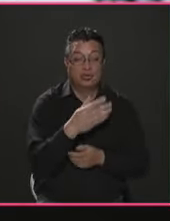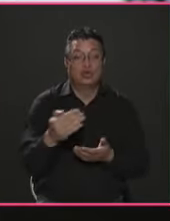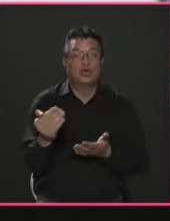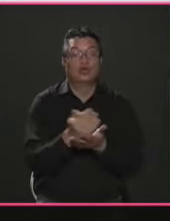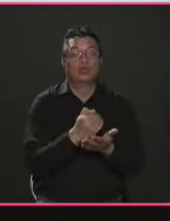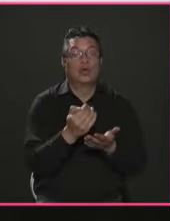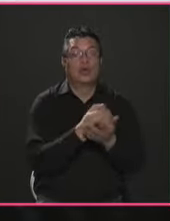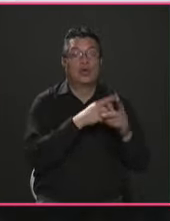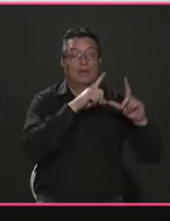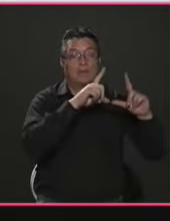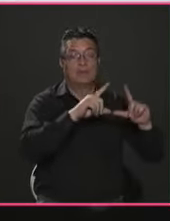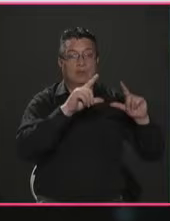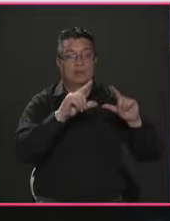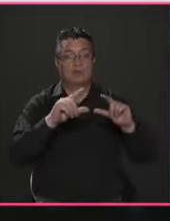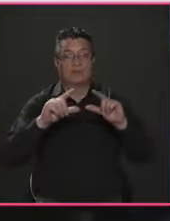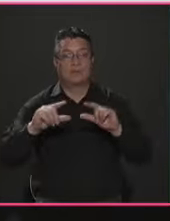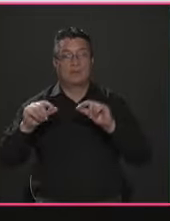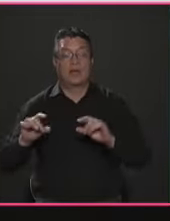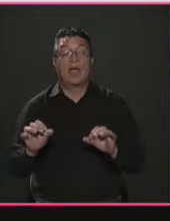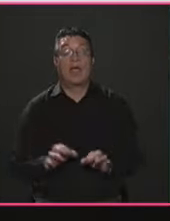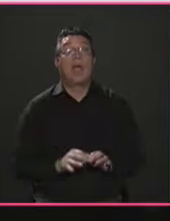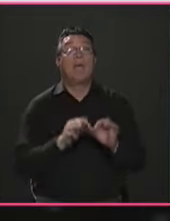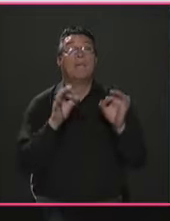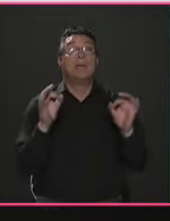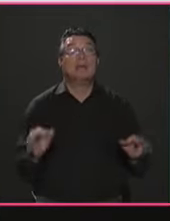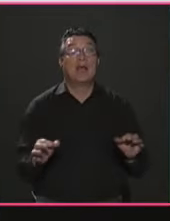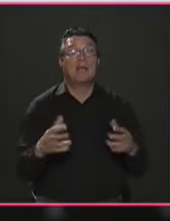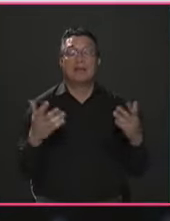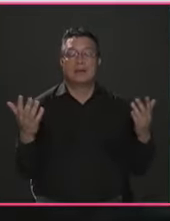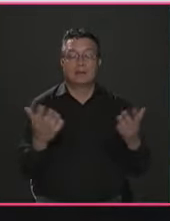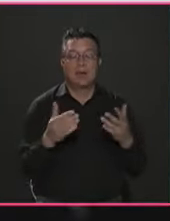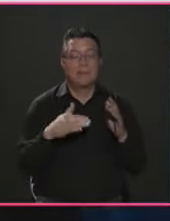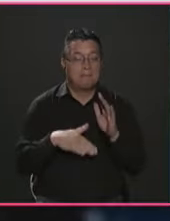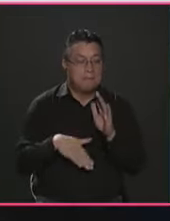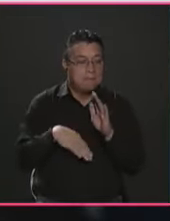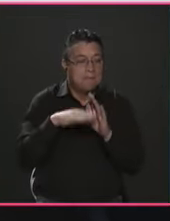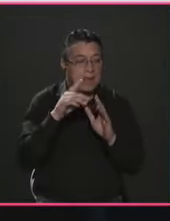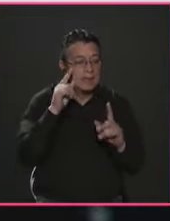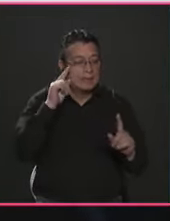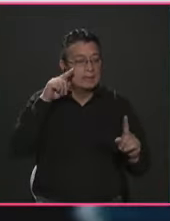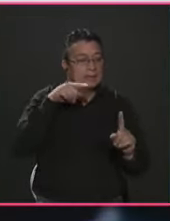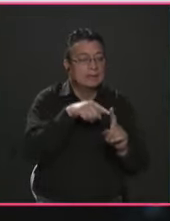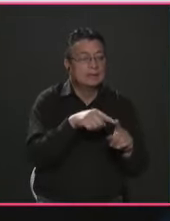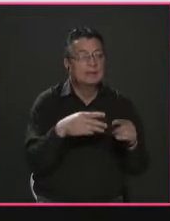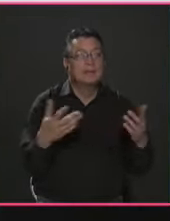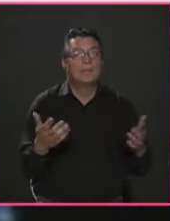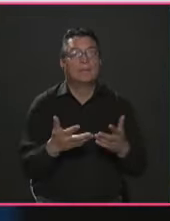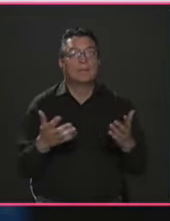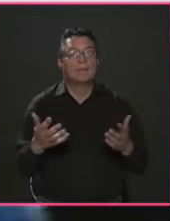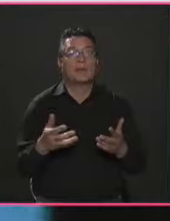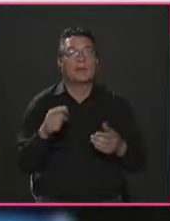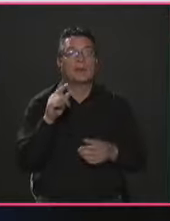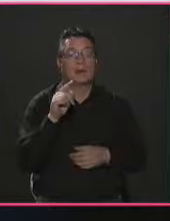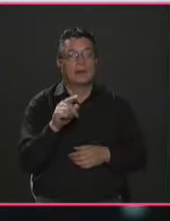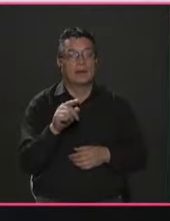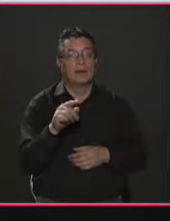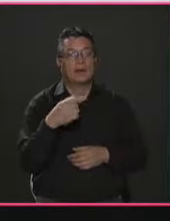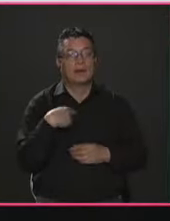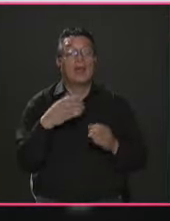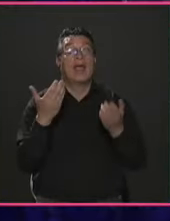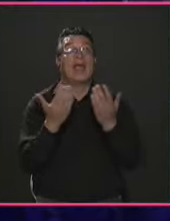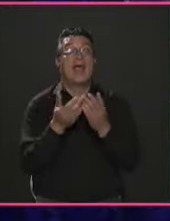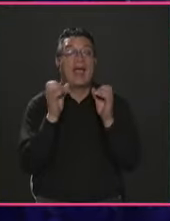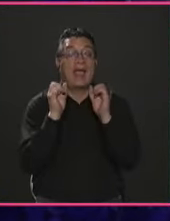incluso fueron bajando especialmente para las personas que ni siquiera tenían Más allá de su